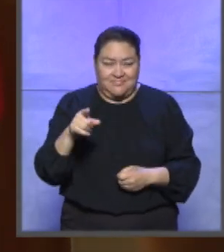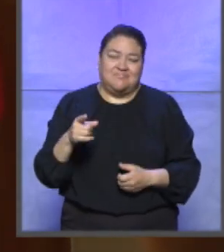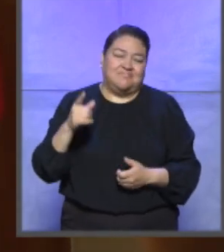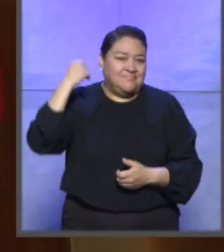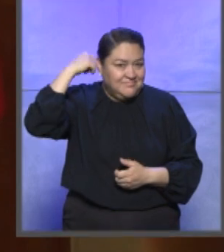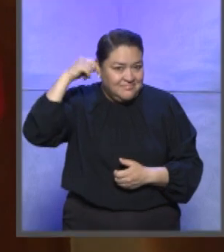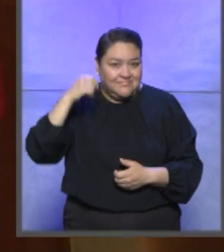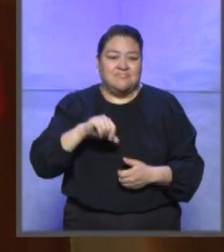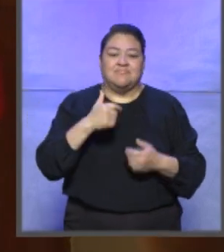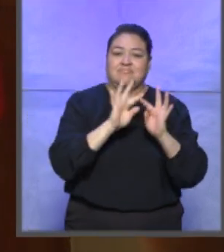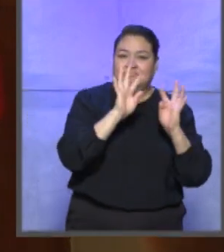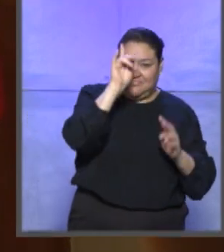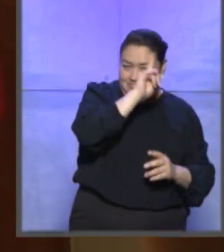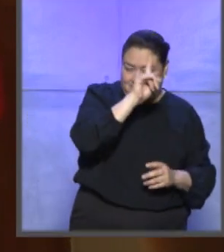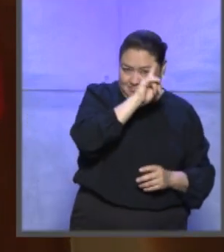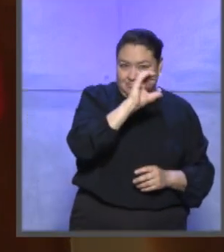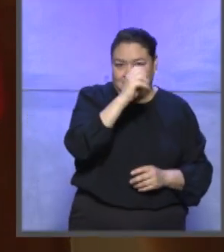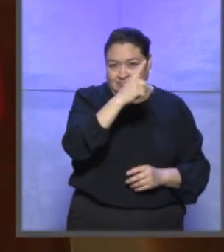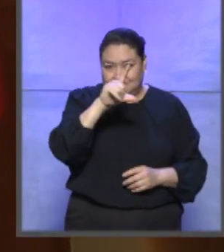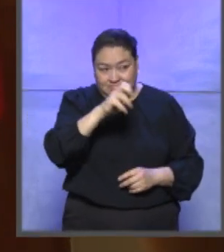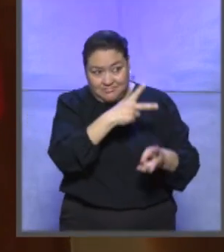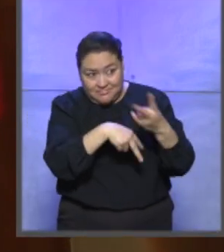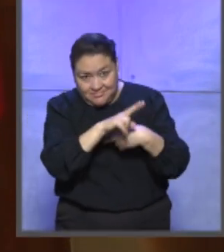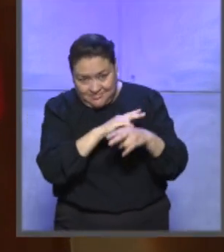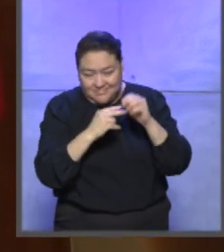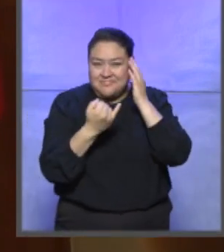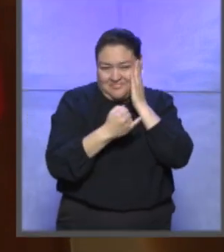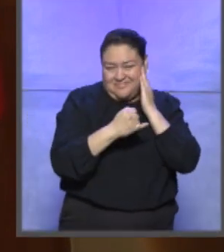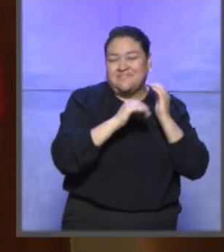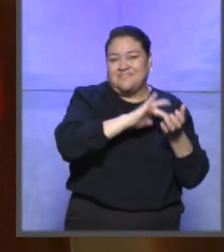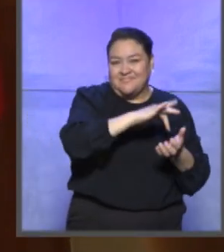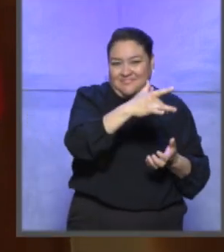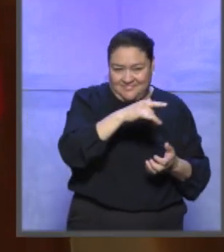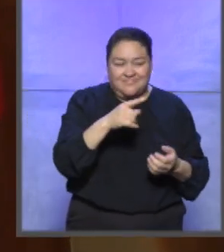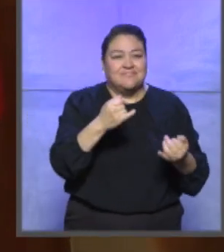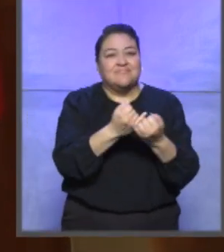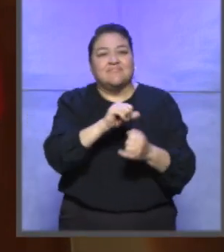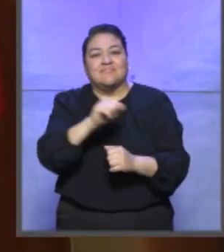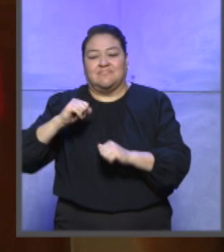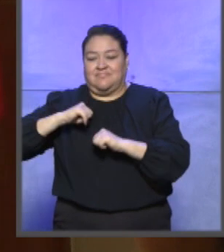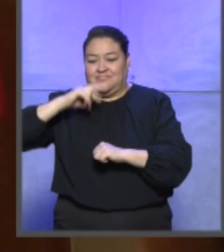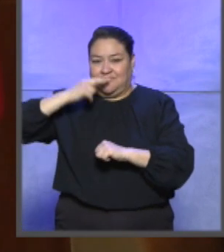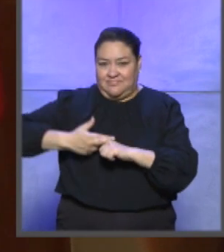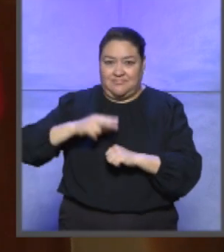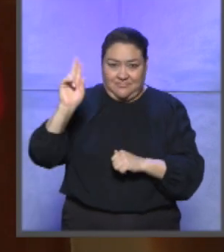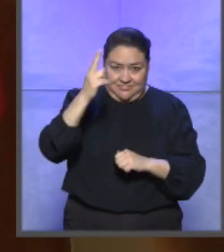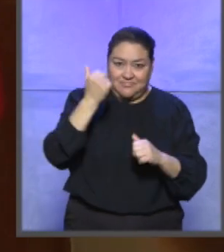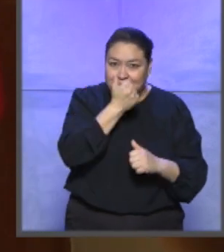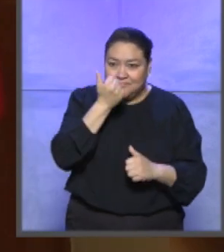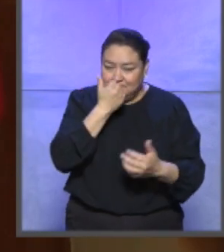de las y los integrantes del Consejo General del Instituto Electoral y de Participación Ciudadana de Tabasco, así como a la